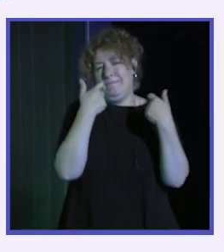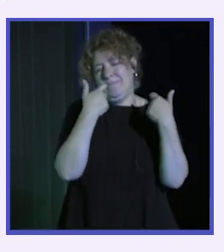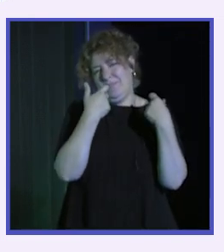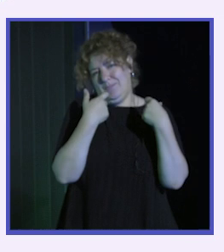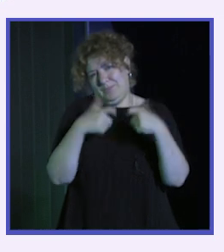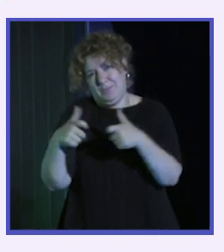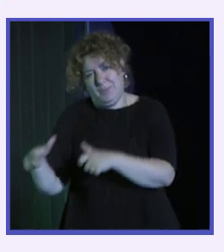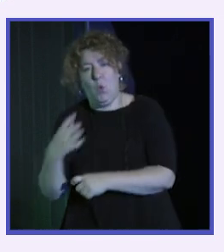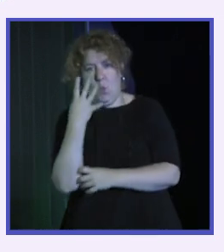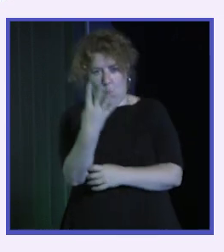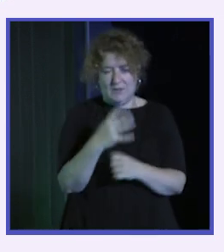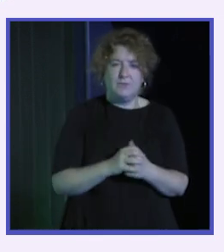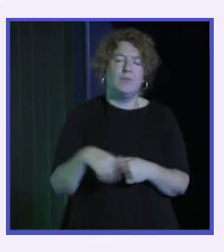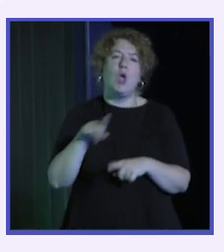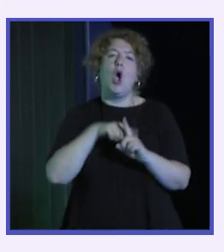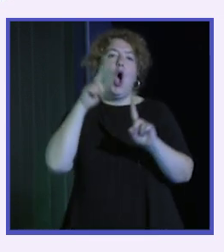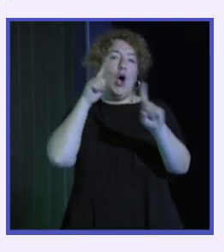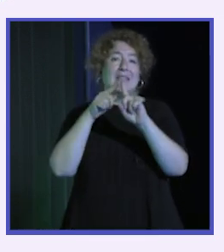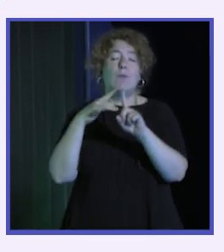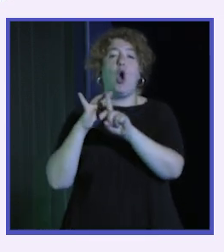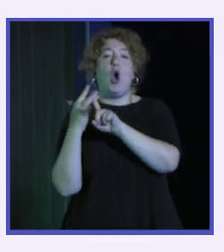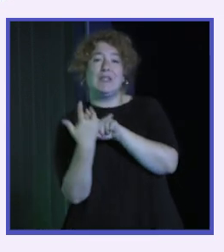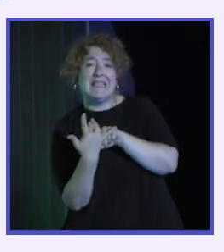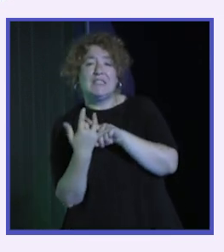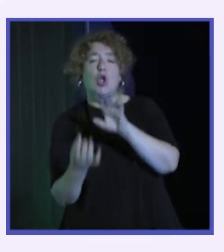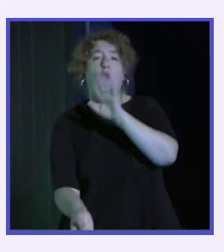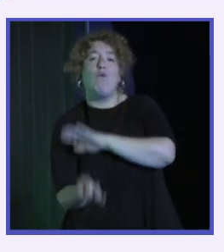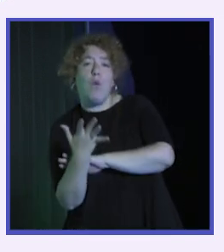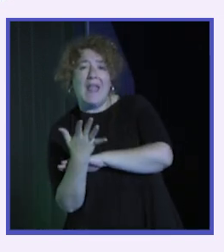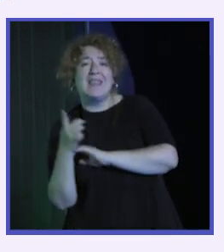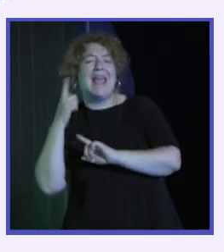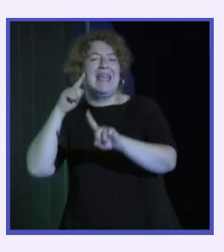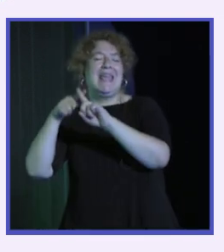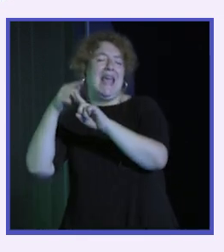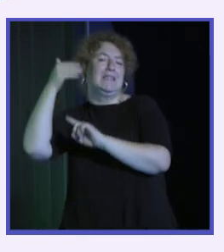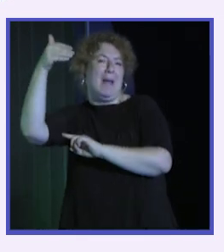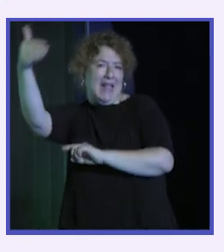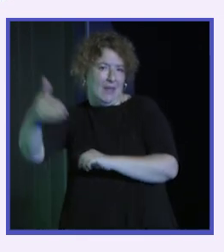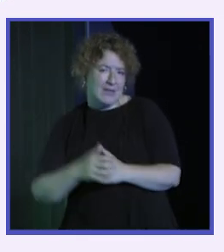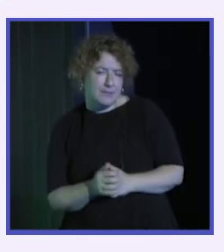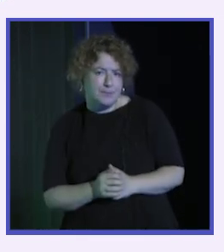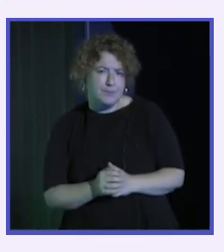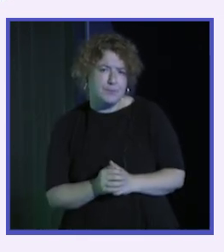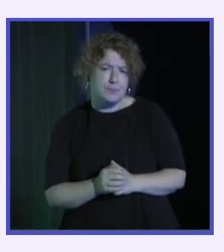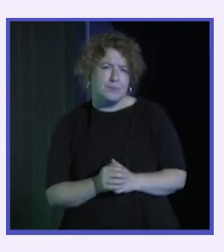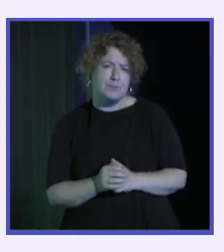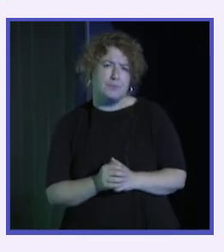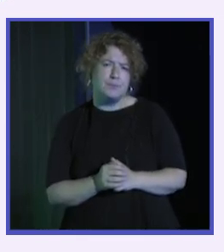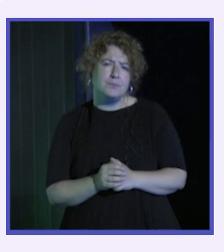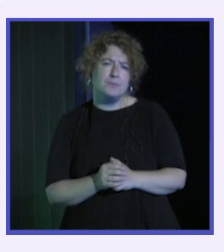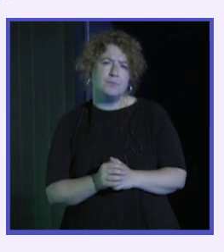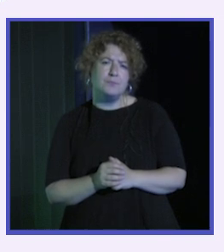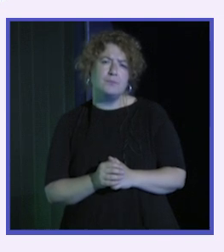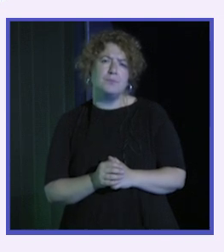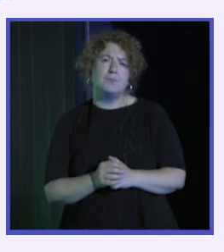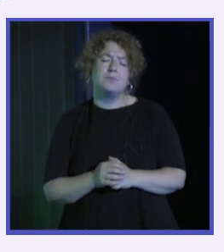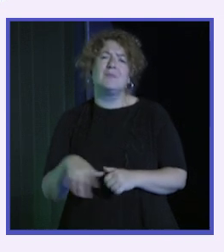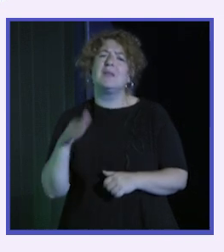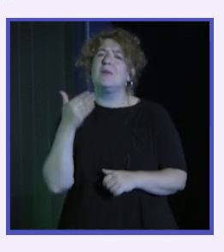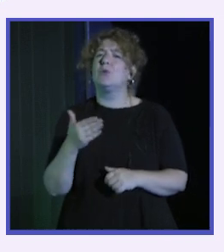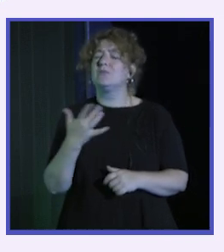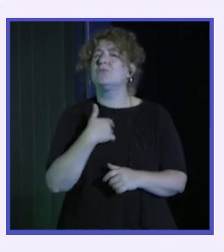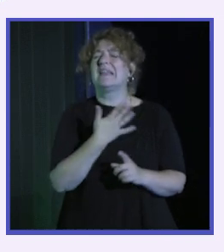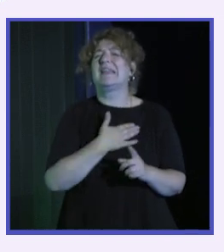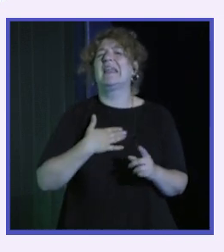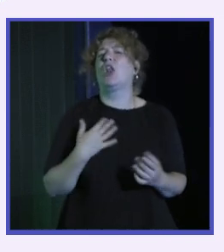El objetivo, el contexto, la fuente y las expectativas. ¿Por qué es importante esto? Lo primero es decirle qué es